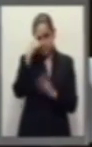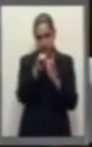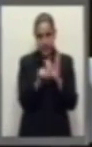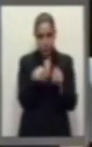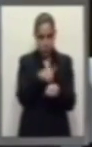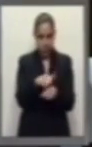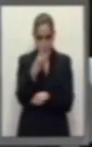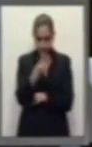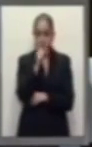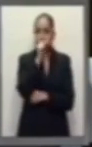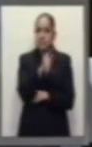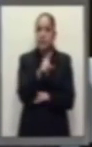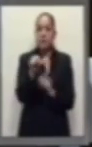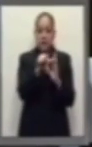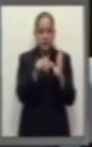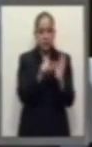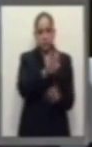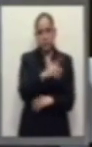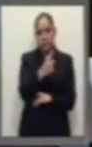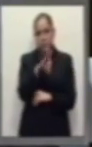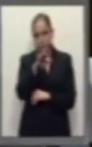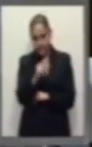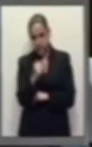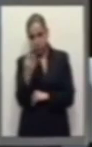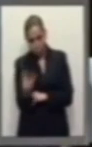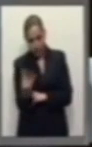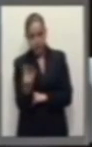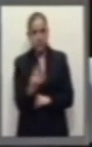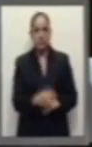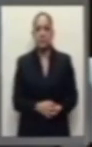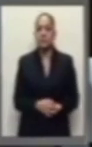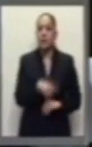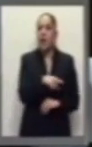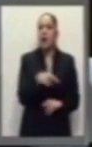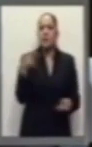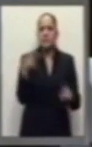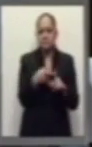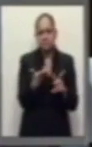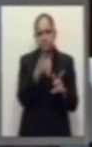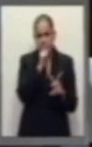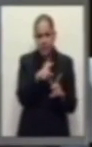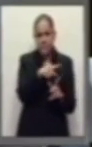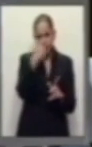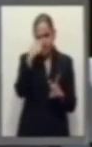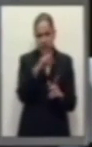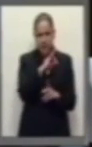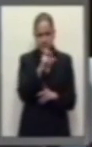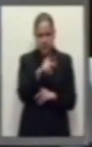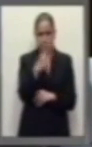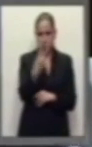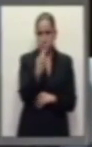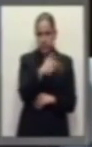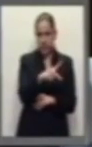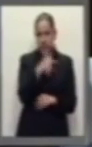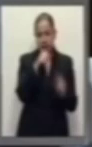así como un artículo 51 bis 4 y reformar la fracción segunda apartado a del artículo